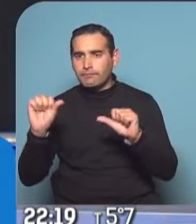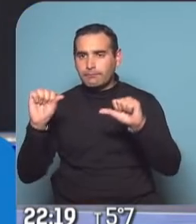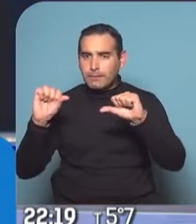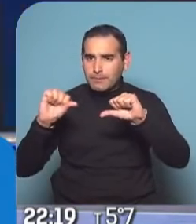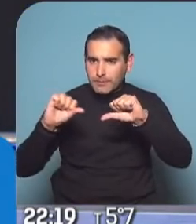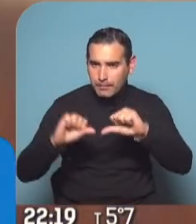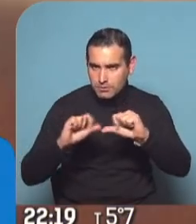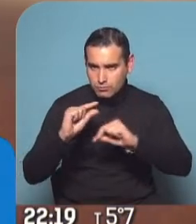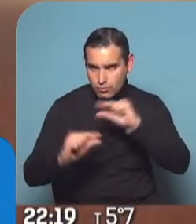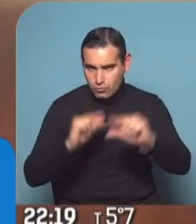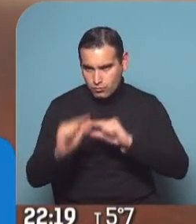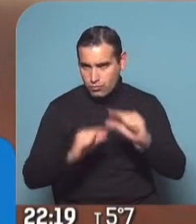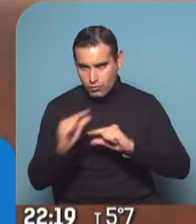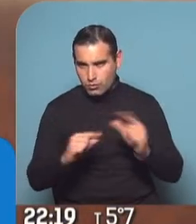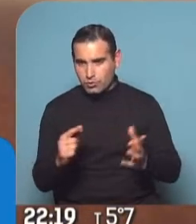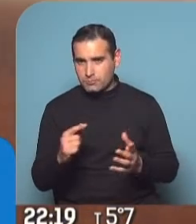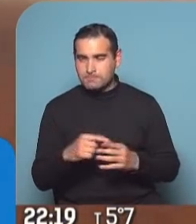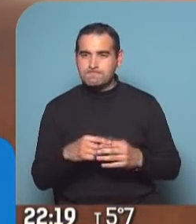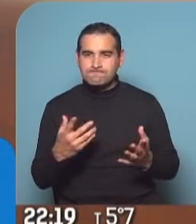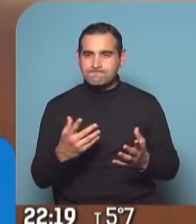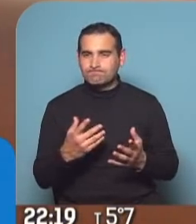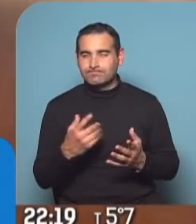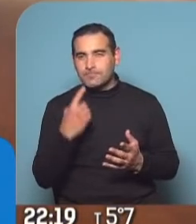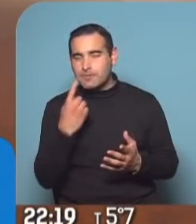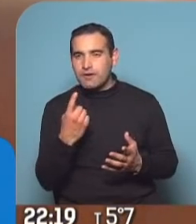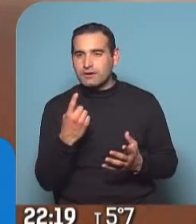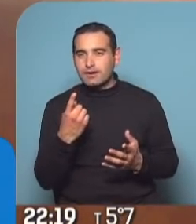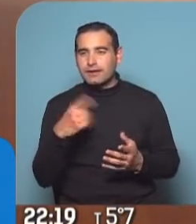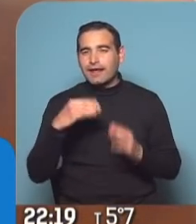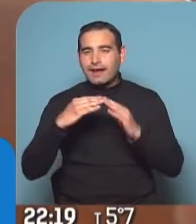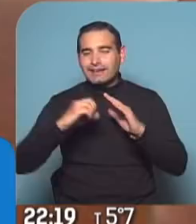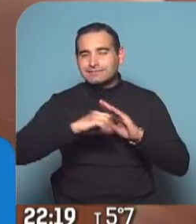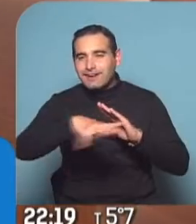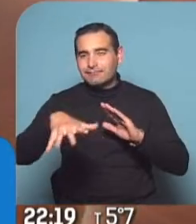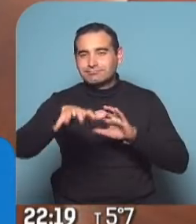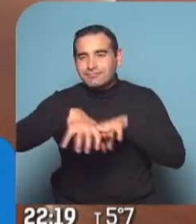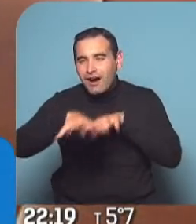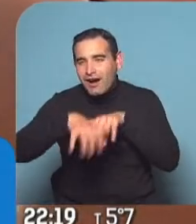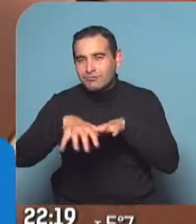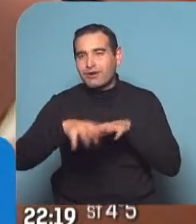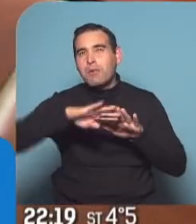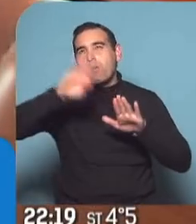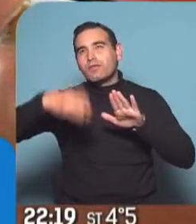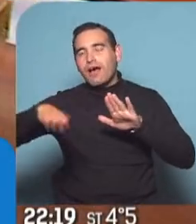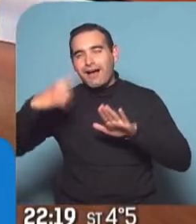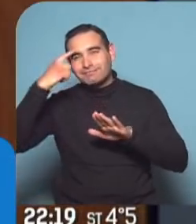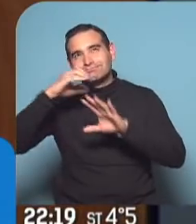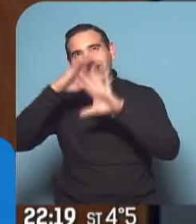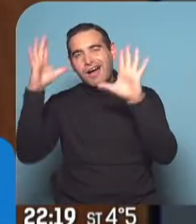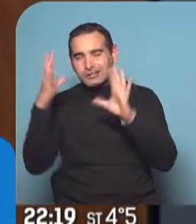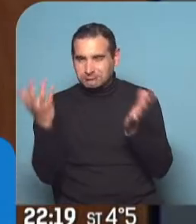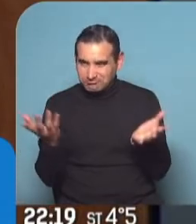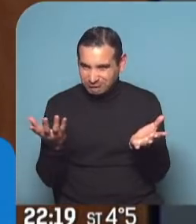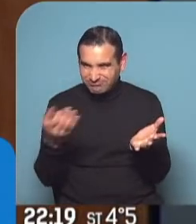uno, esta imagen un poco bucólica, ¿no? De la pequeña granja, la chacra, ¿no? En las montañas, bueno, es más bien,